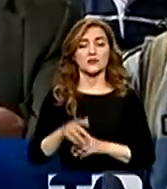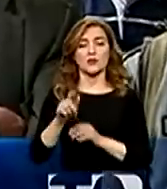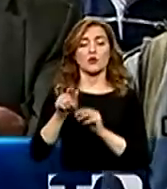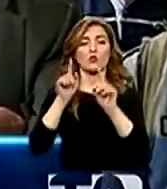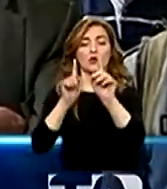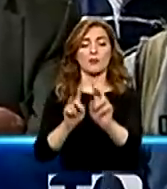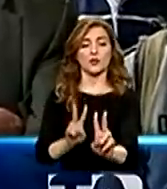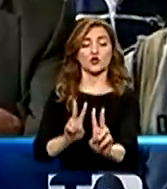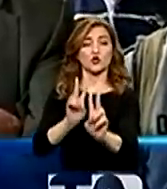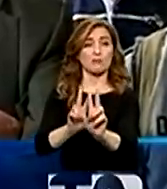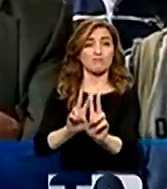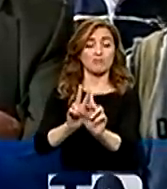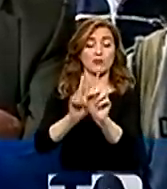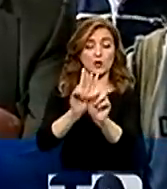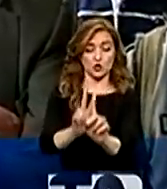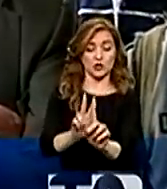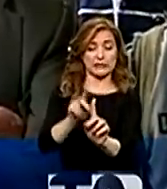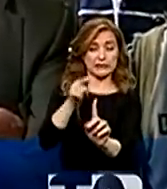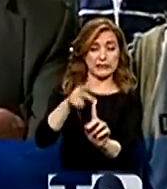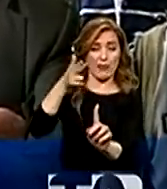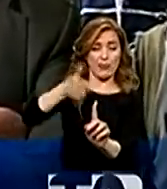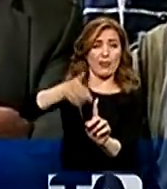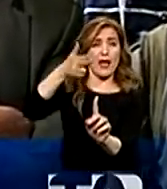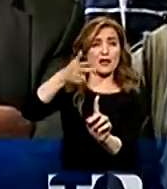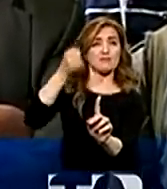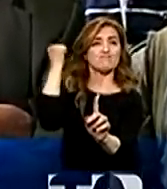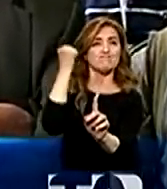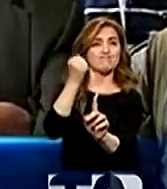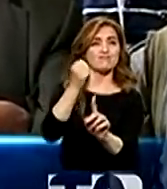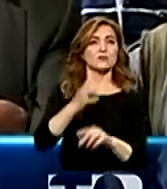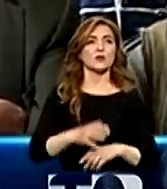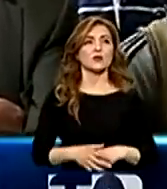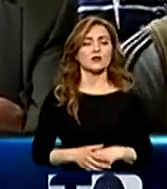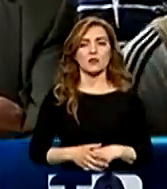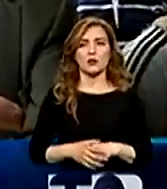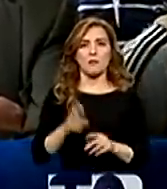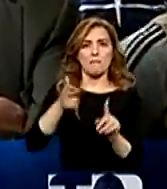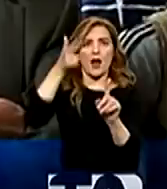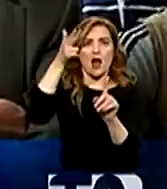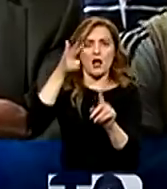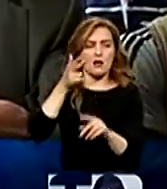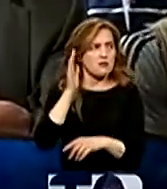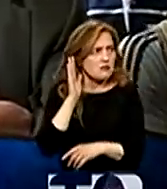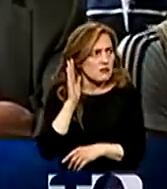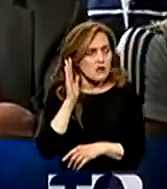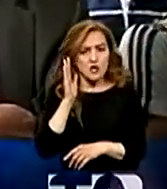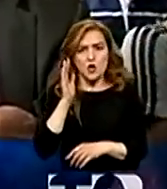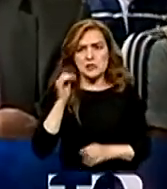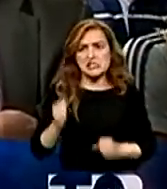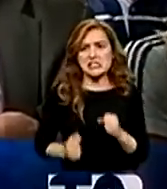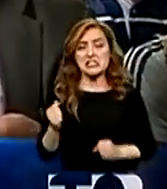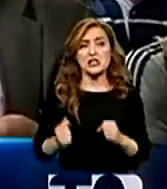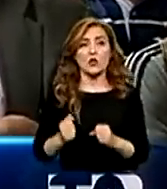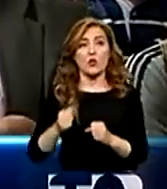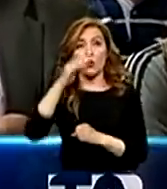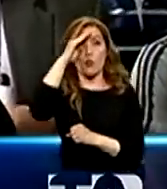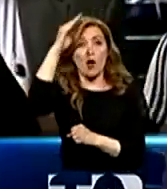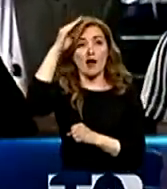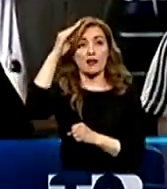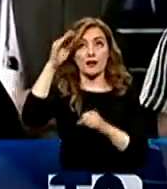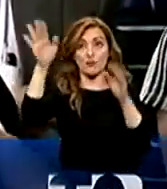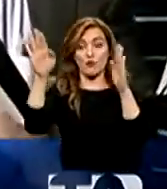estaba asaltándole. Obviamente al escuchar el disparo salgo inmediatamente porque ya el guardia cerró la puerta, el guardia del banco cerró la